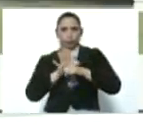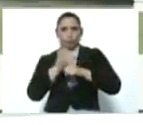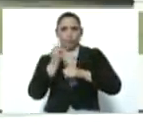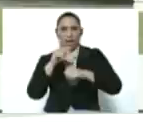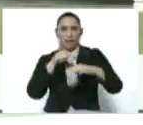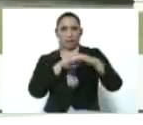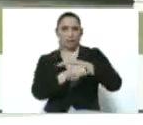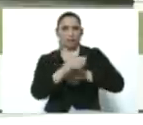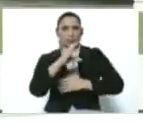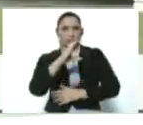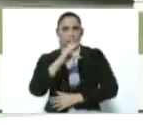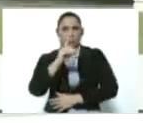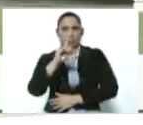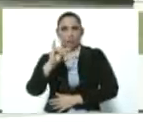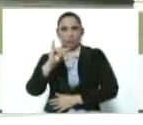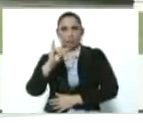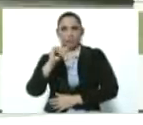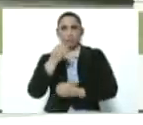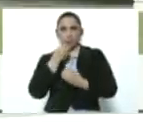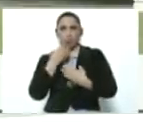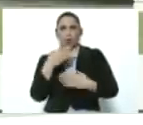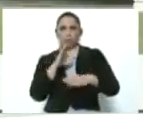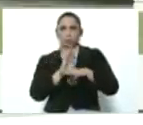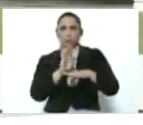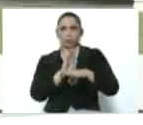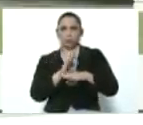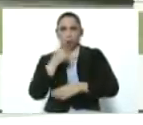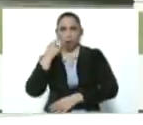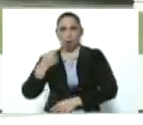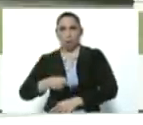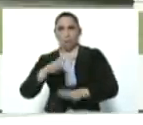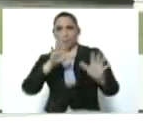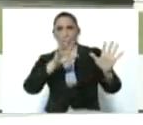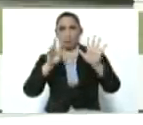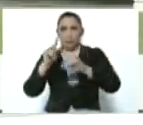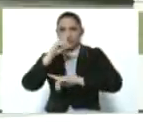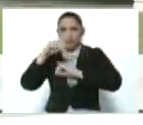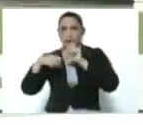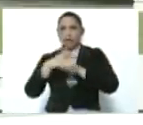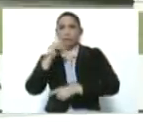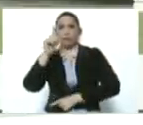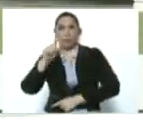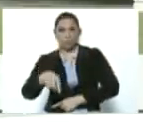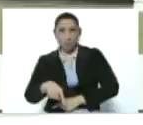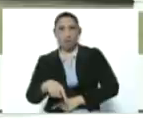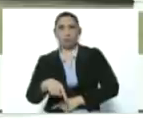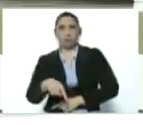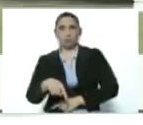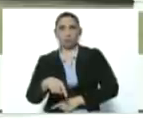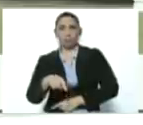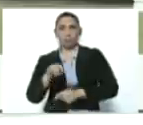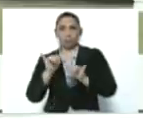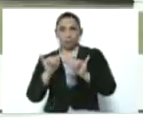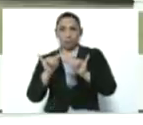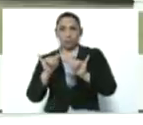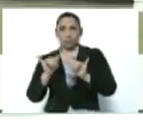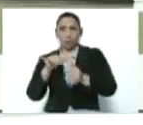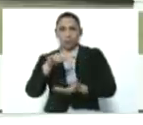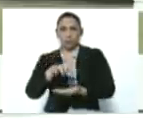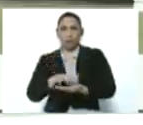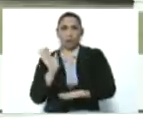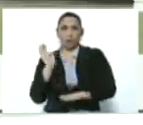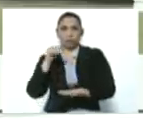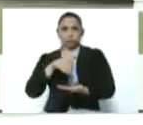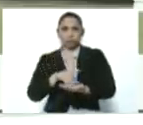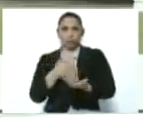cdi a buen resguardo hombre de 17 años también del consejo acaba de